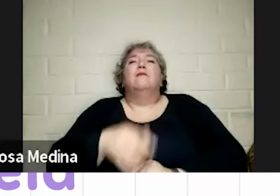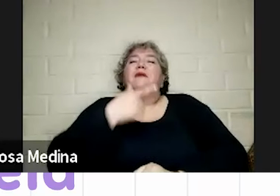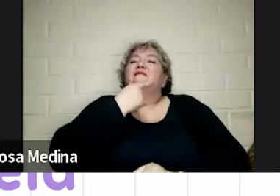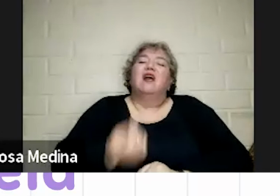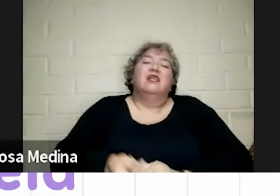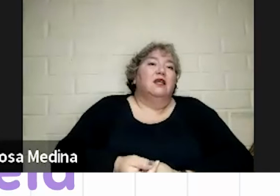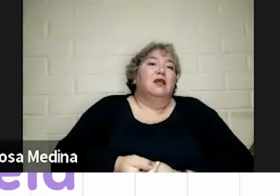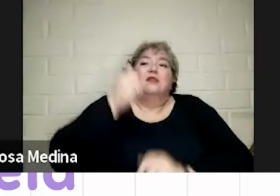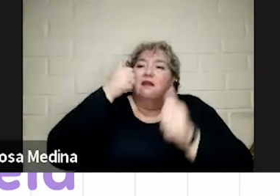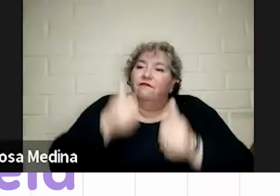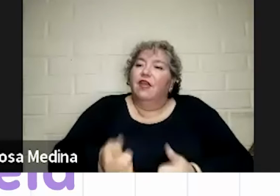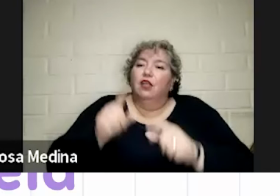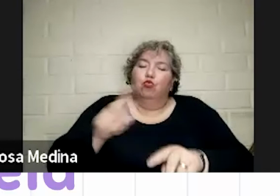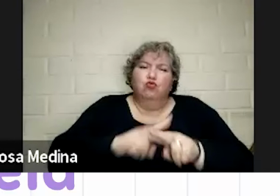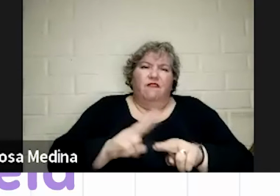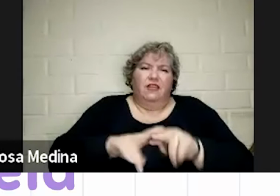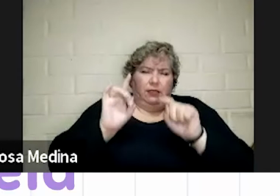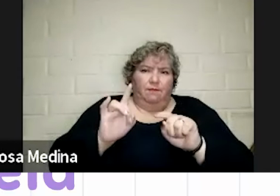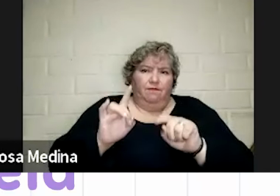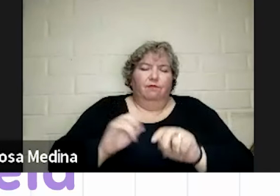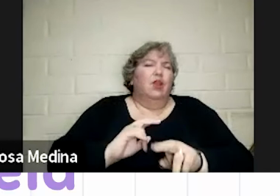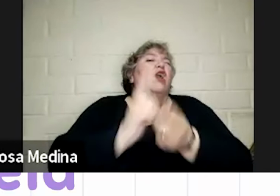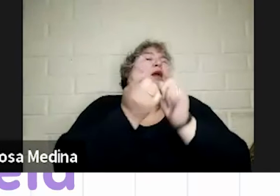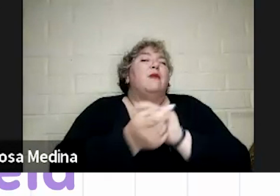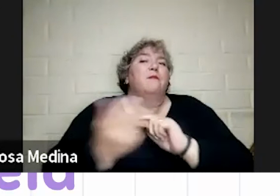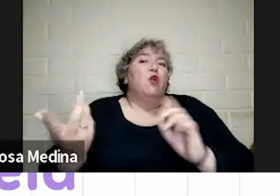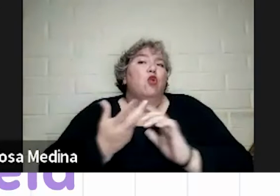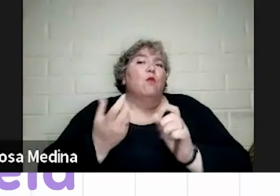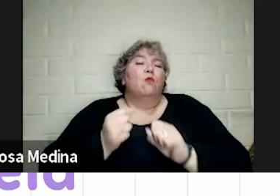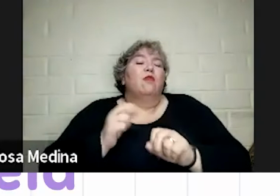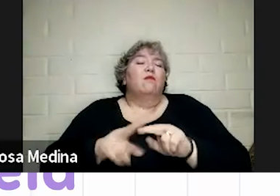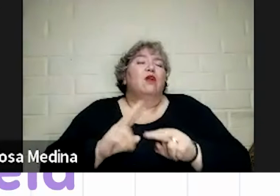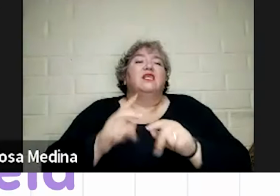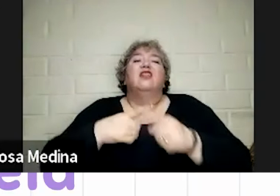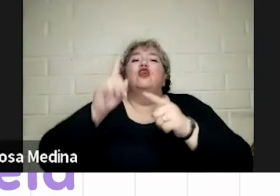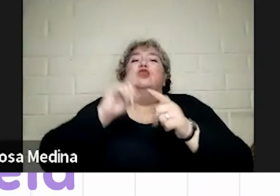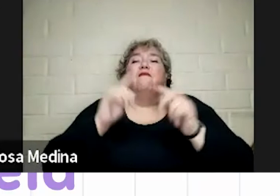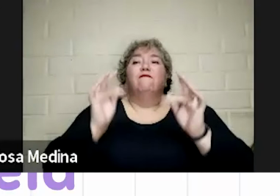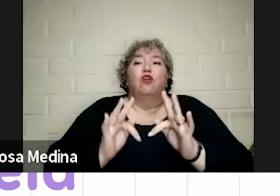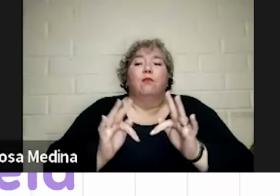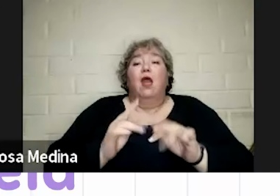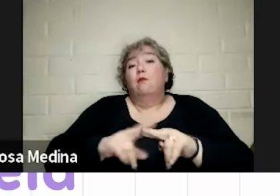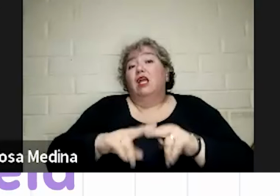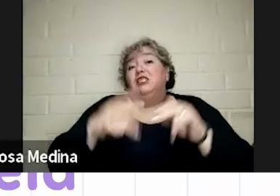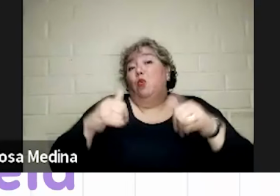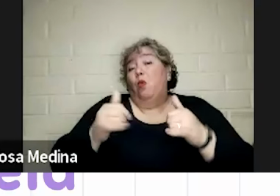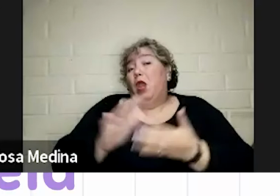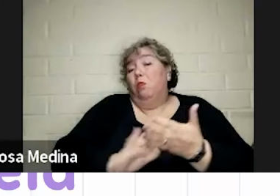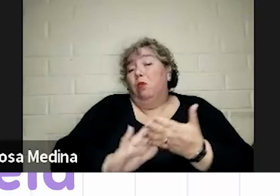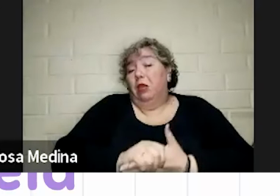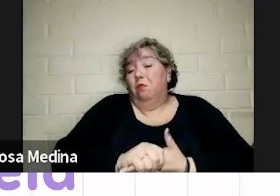bien, lo vas a hacer de esta manera, pero hagámoslo de otra. ¿Cómo lo podemos hacer de otra manera? Hacerles juegos en que tengan que cambiar de estrategia,